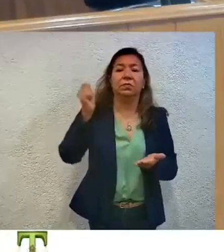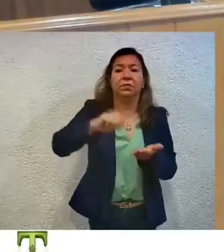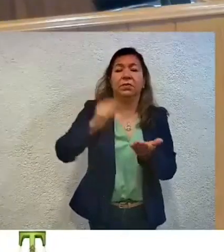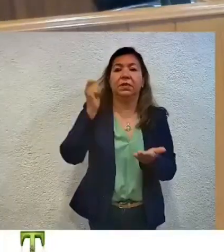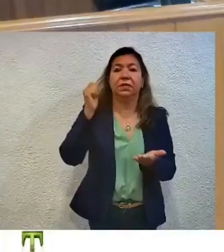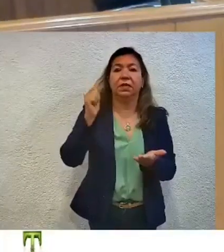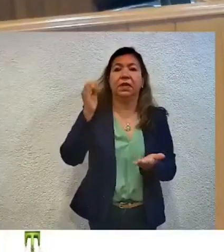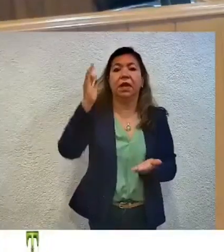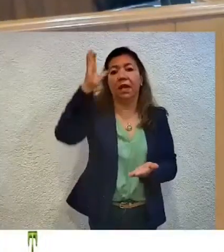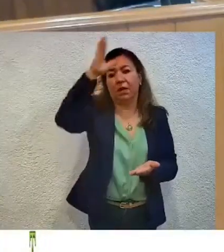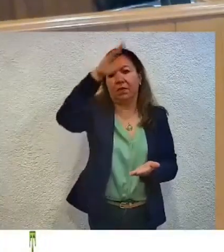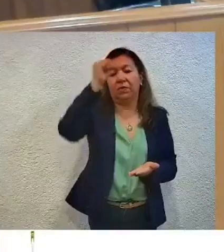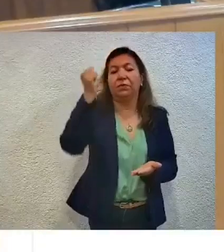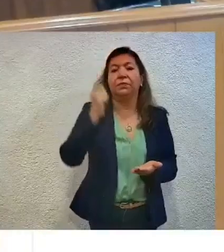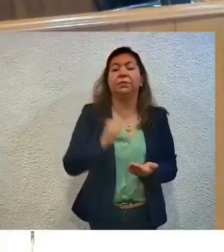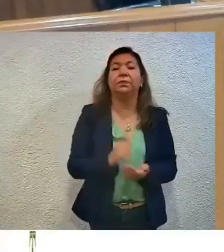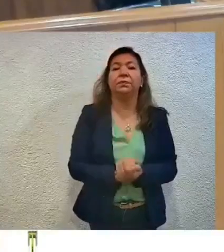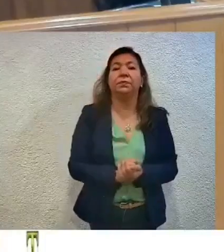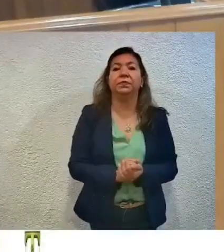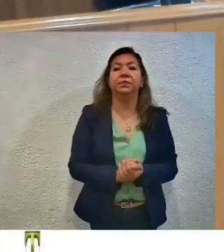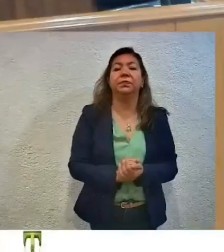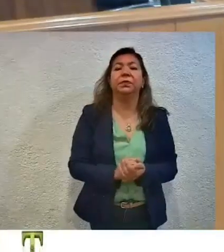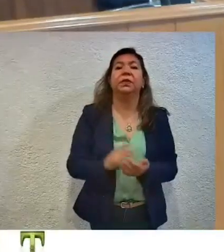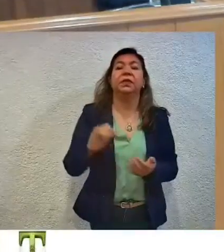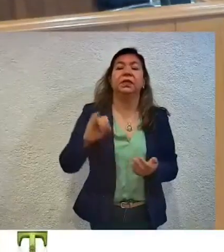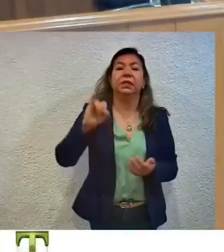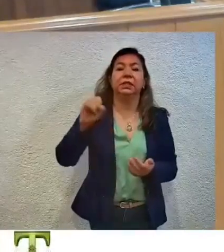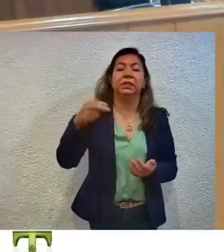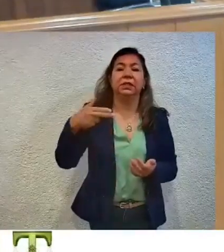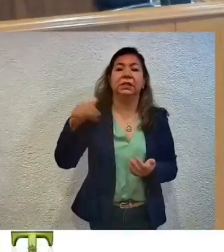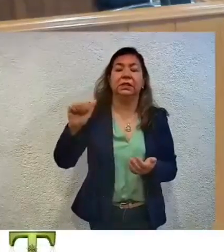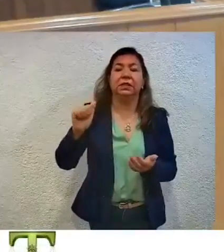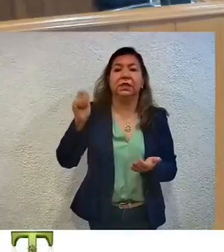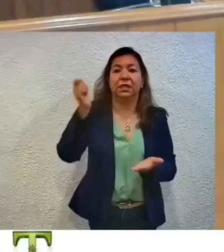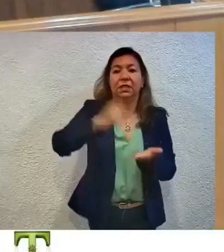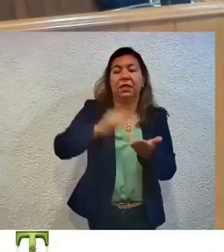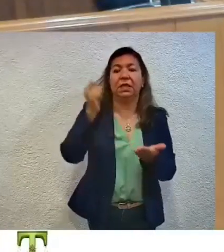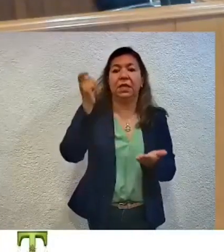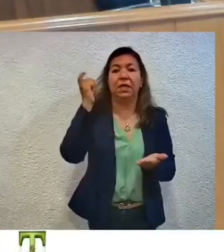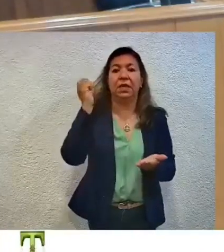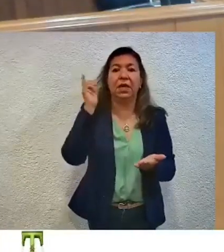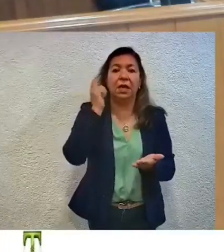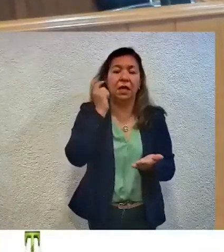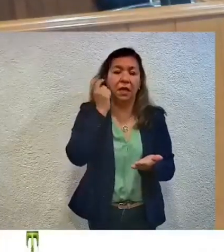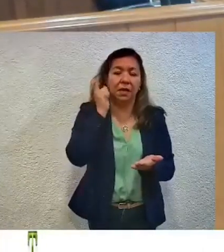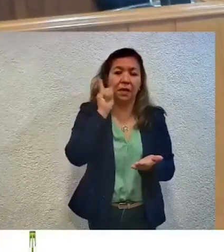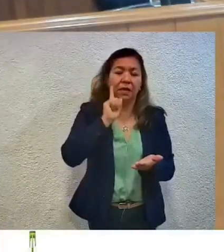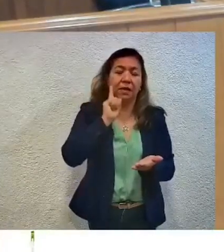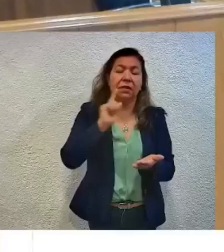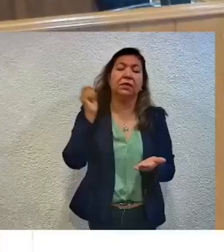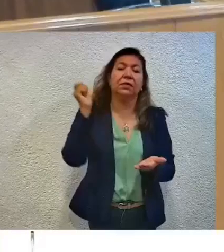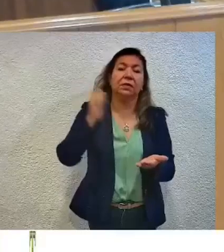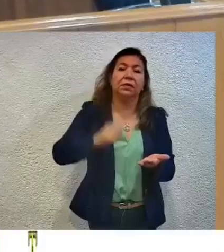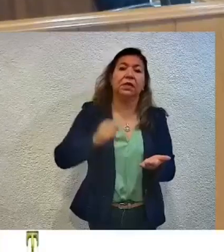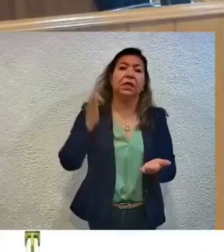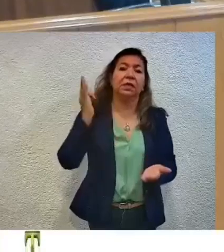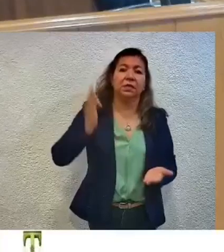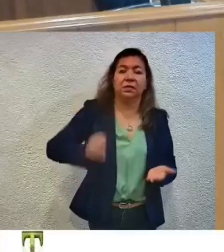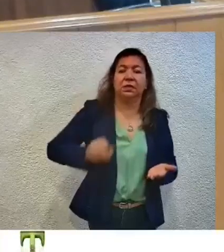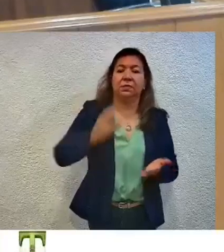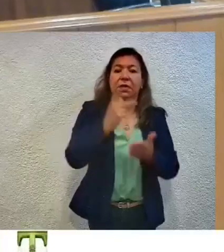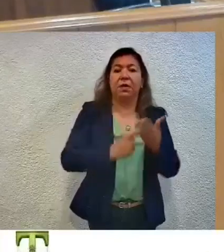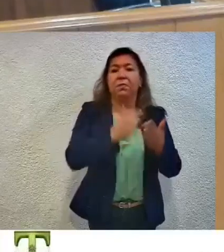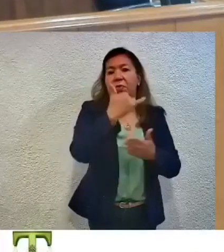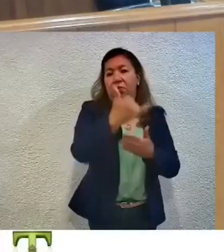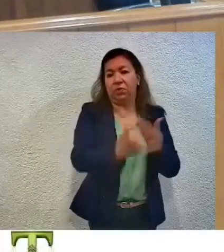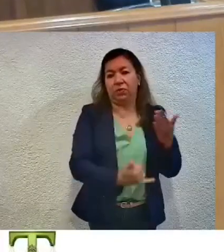Con el proyecto. Gracias, magistrado. Magistrada Almadelia Eugenio Alcaraz. Con el proyecto. Gracias, magistrada. Magistrada Hilda Rosa Delgado